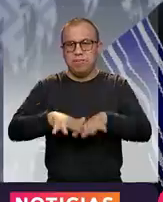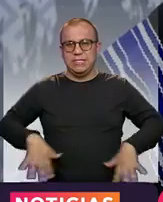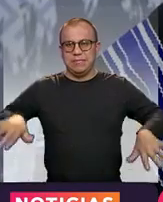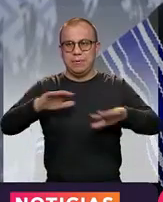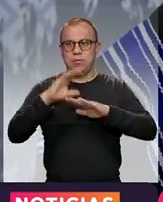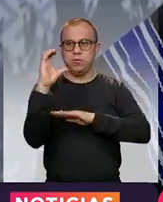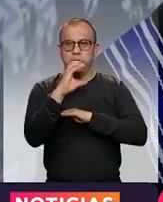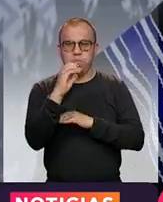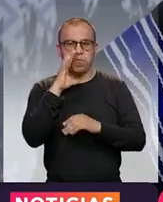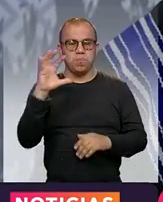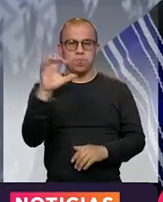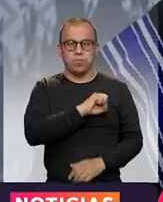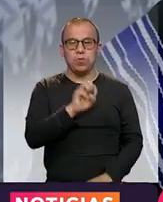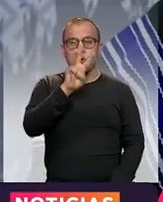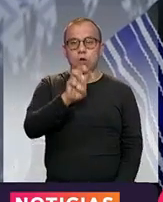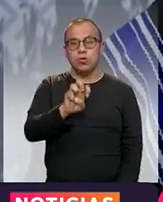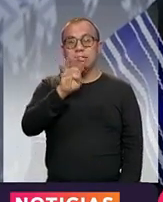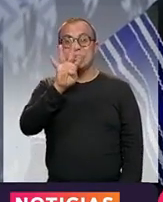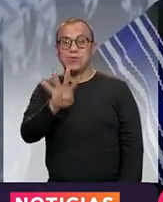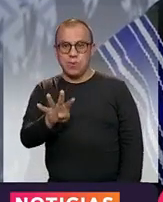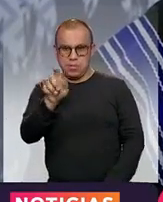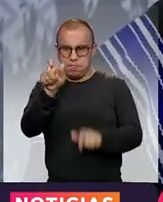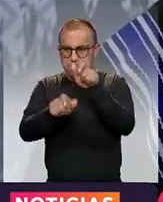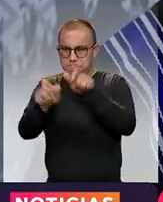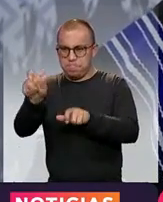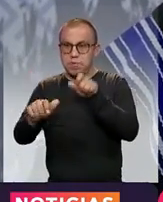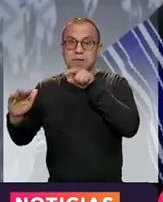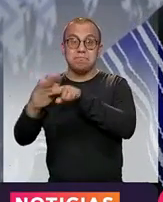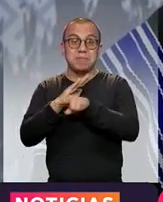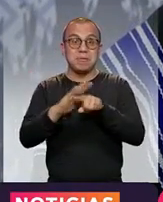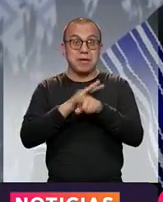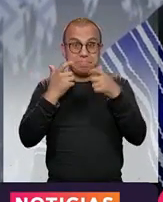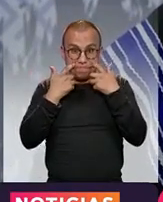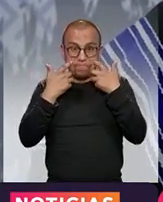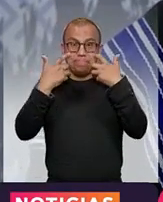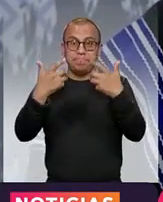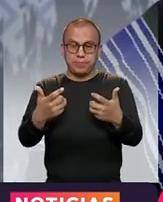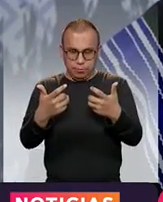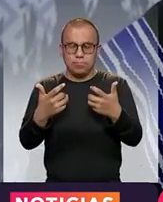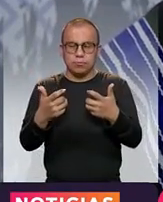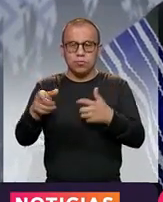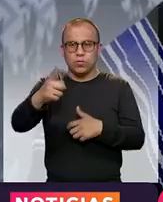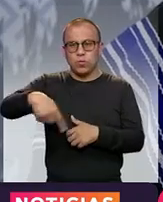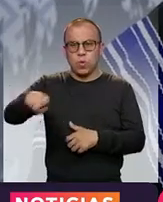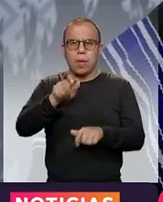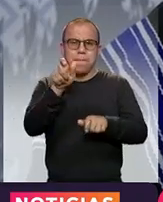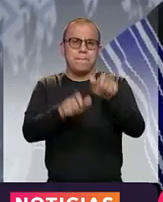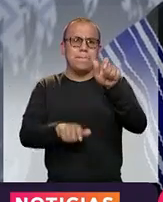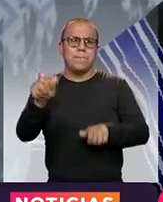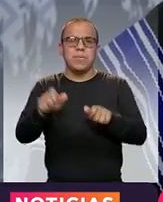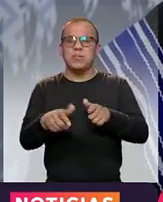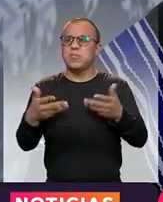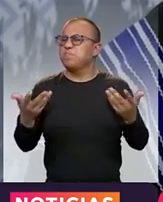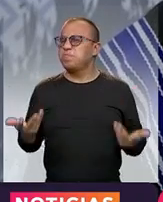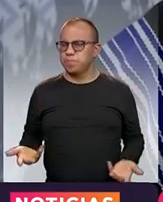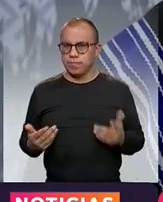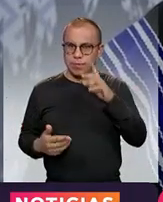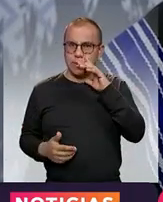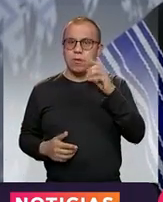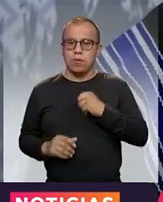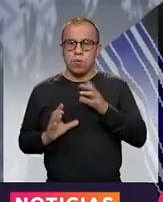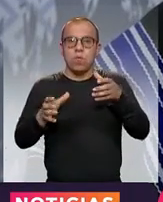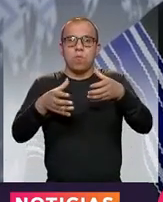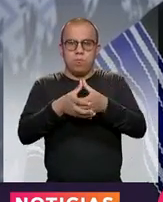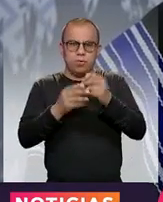Hemos registrado 84 muertes de mayores, personas que son, digamos, albergue